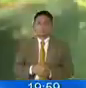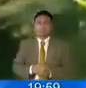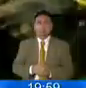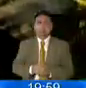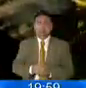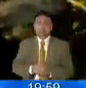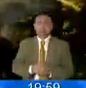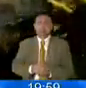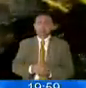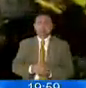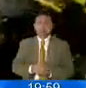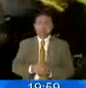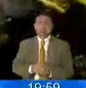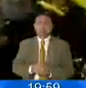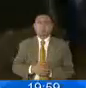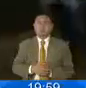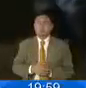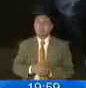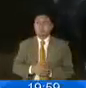Informó